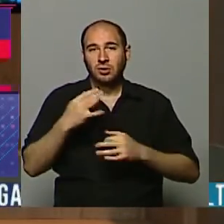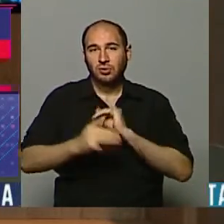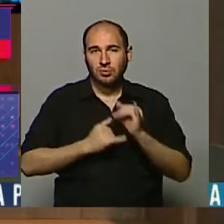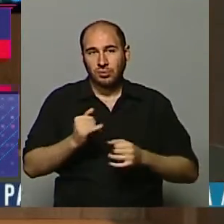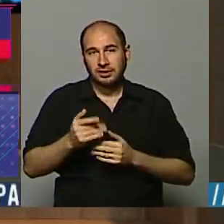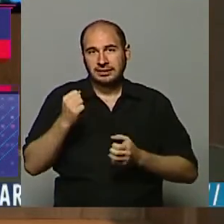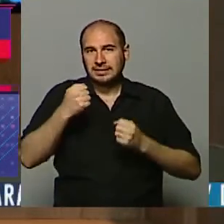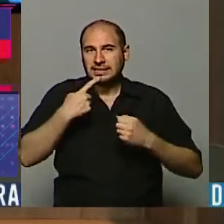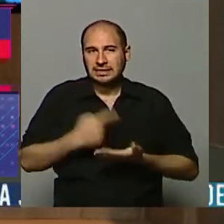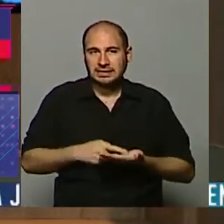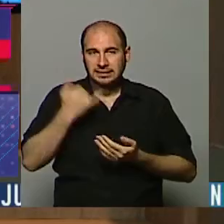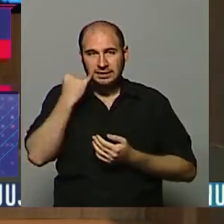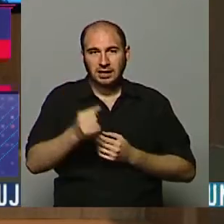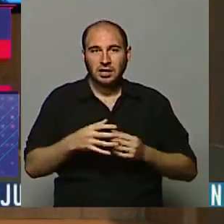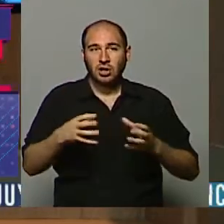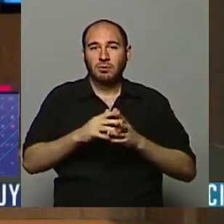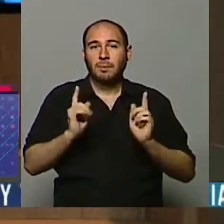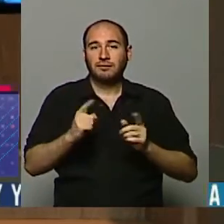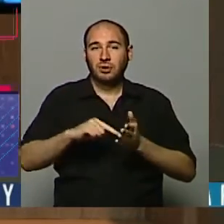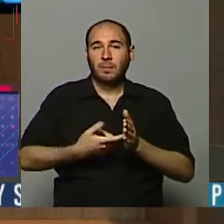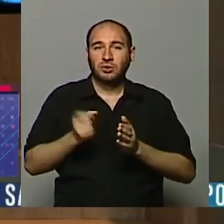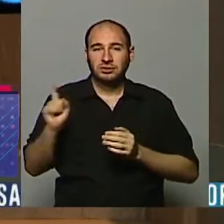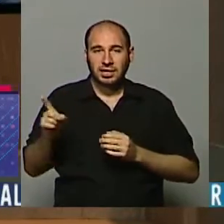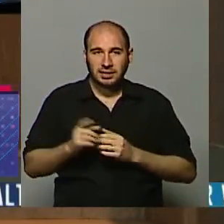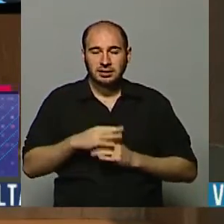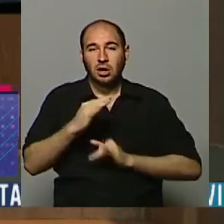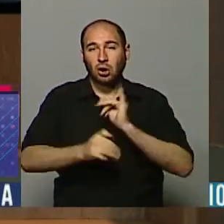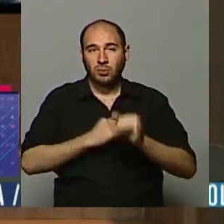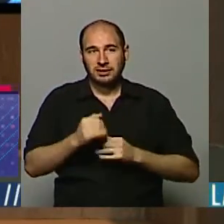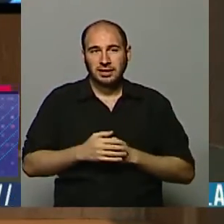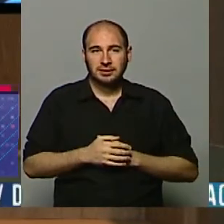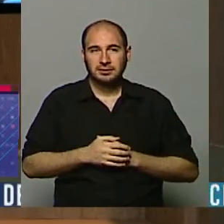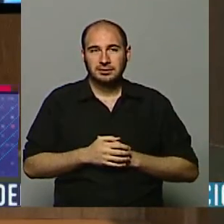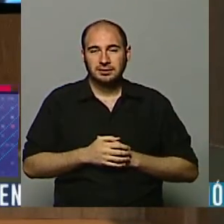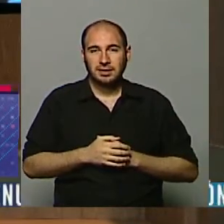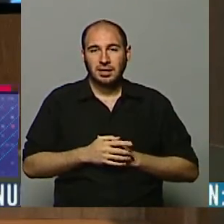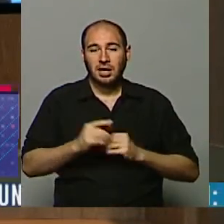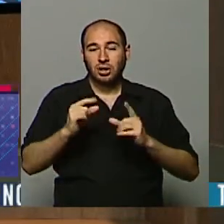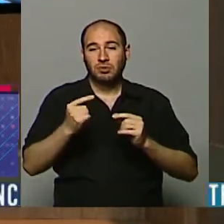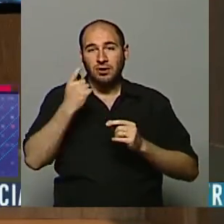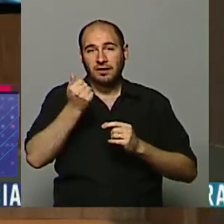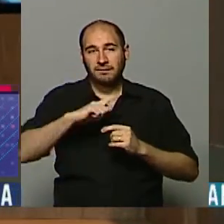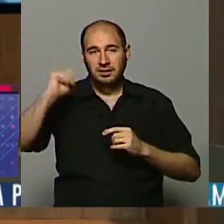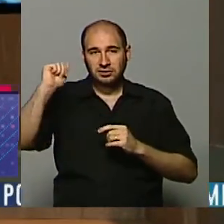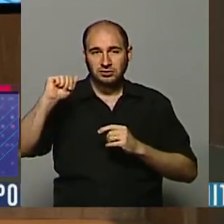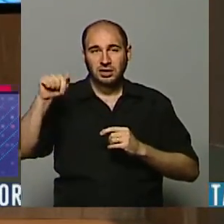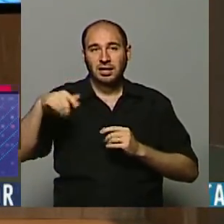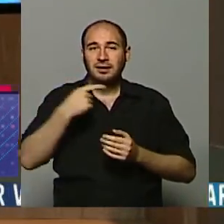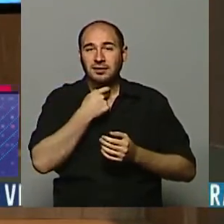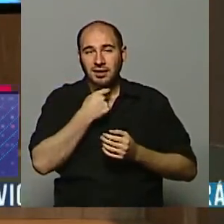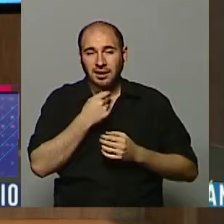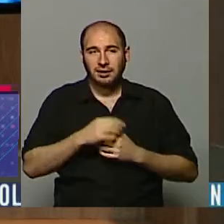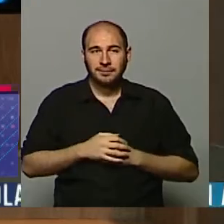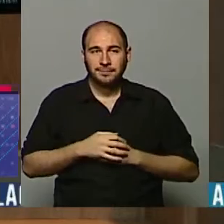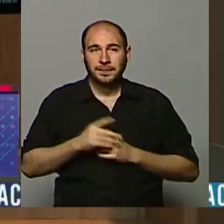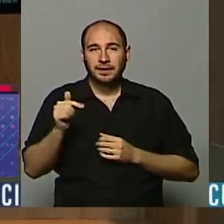la cancha. Por ejemplo, los docentes de Buenos Aires hablan de que a partir de los números de la inflación ellos quieren